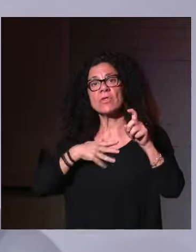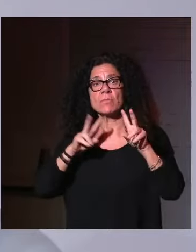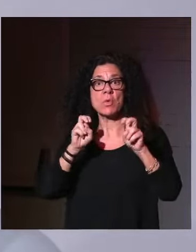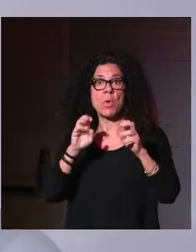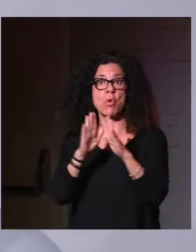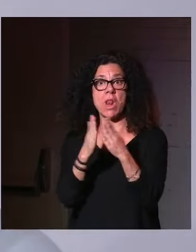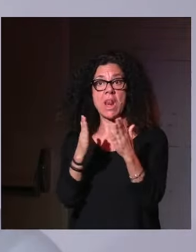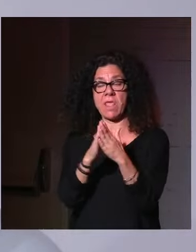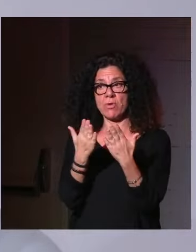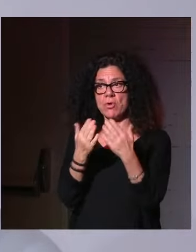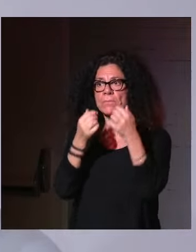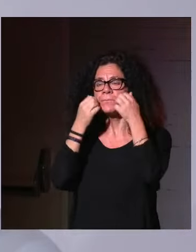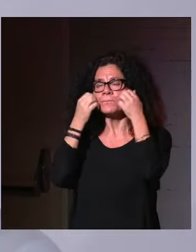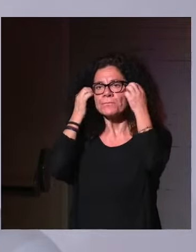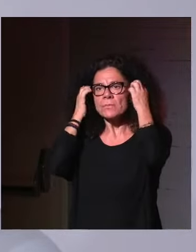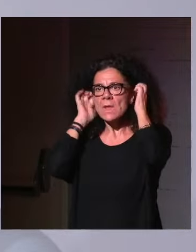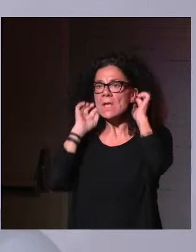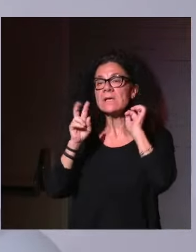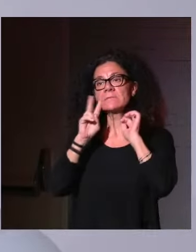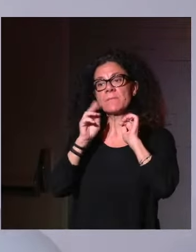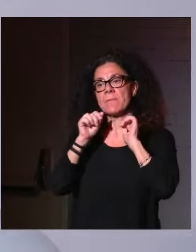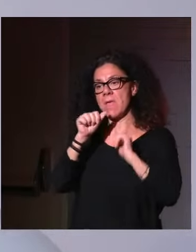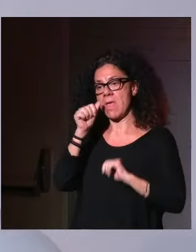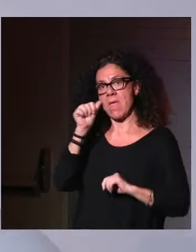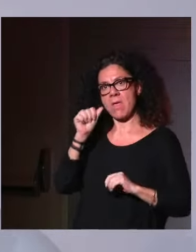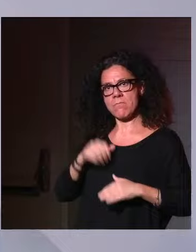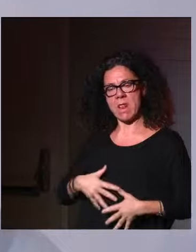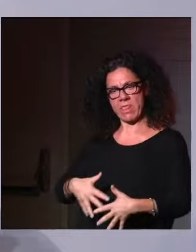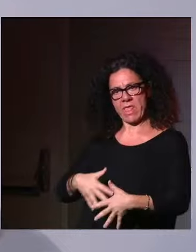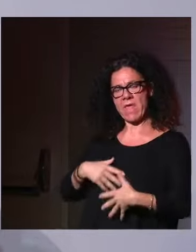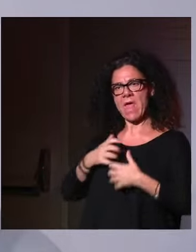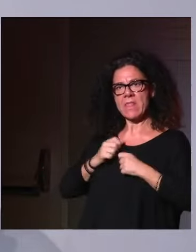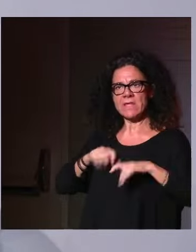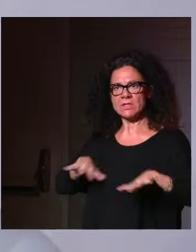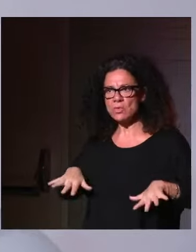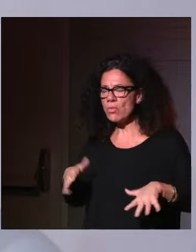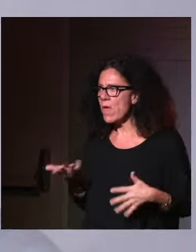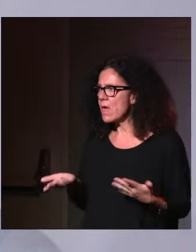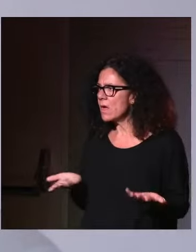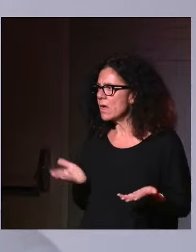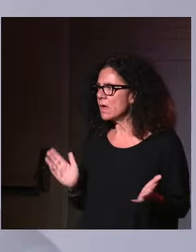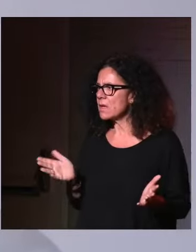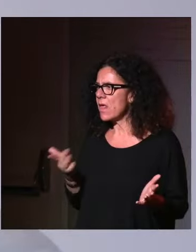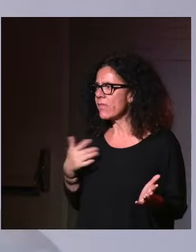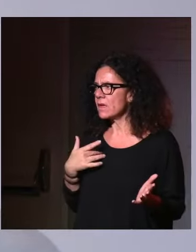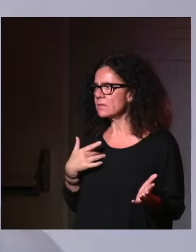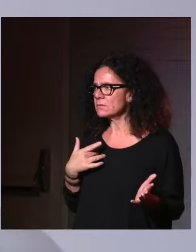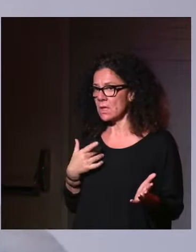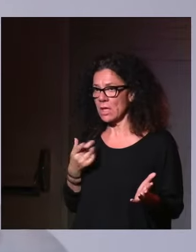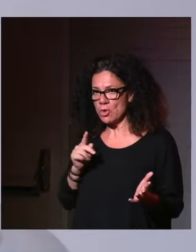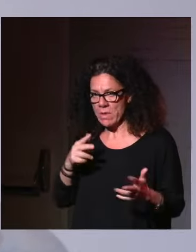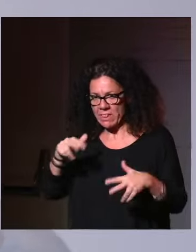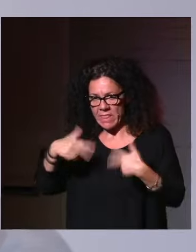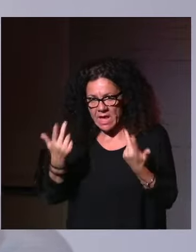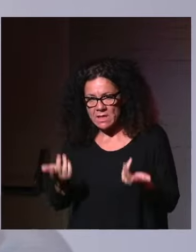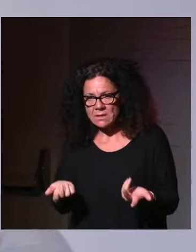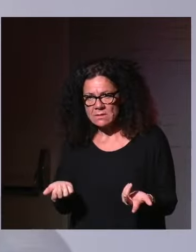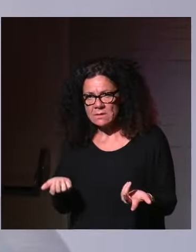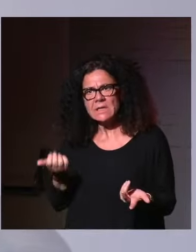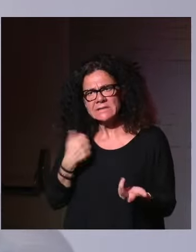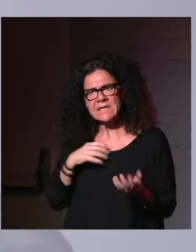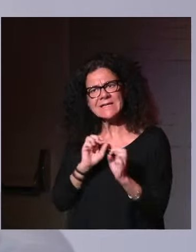en donde eh salgo embarazada desnuda foto tomada por mi mamá nada el algoritmo no me la deja Mostrar O sea ya